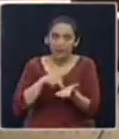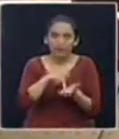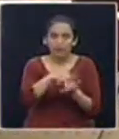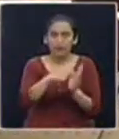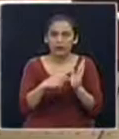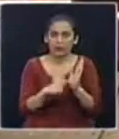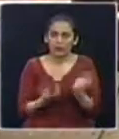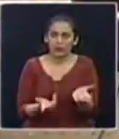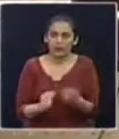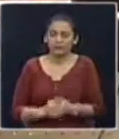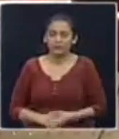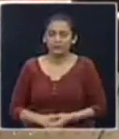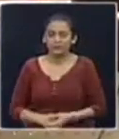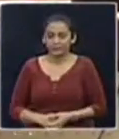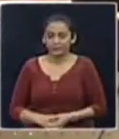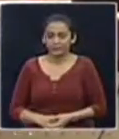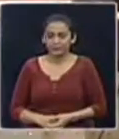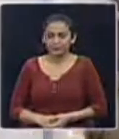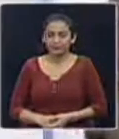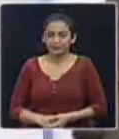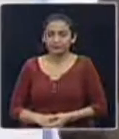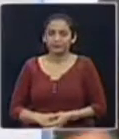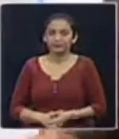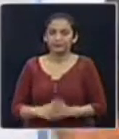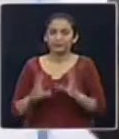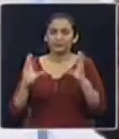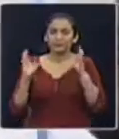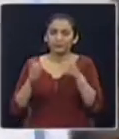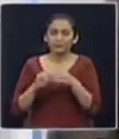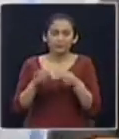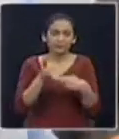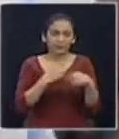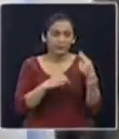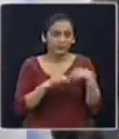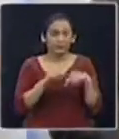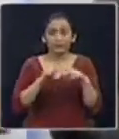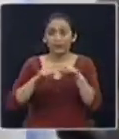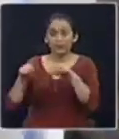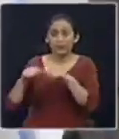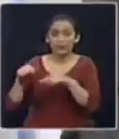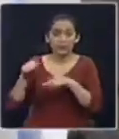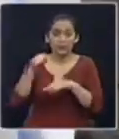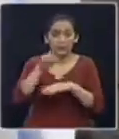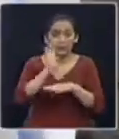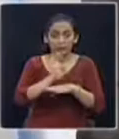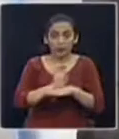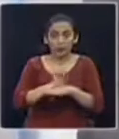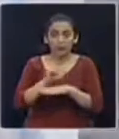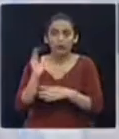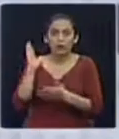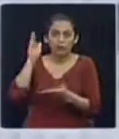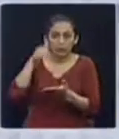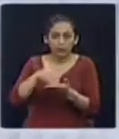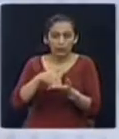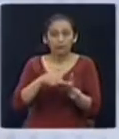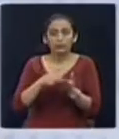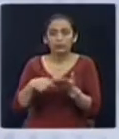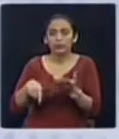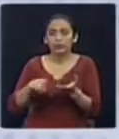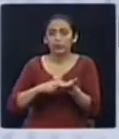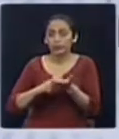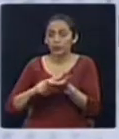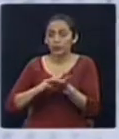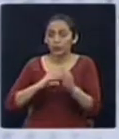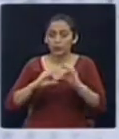La convocatoria de los directivos de las cámaras de comercio del país fue para dar a conocer los consensos a los que llegaron en la reunión del Consejo